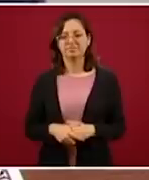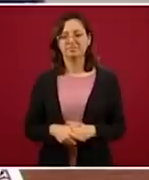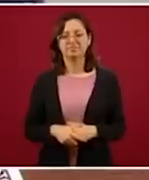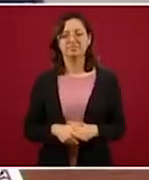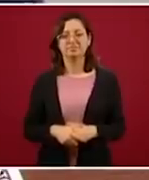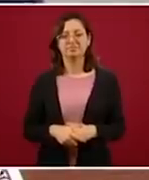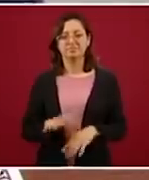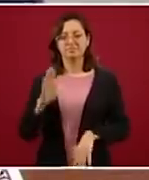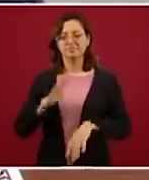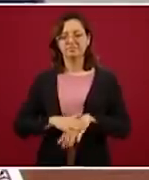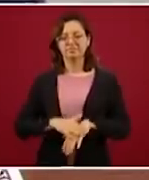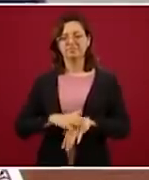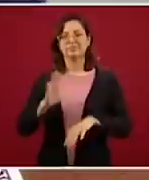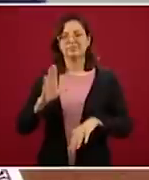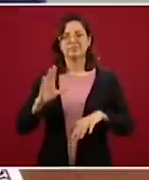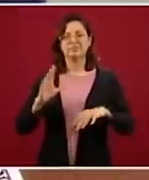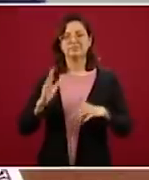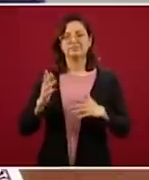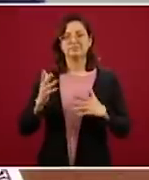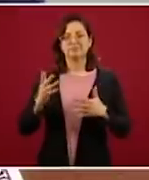tengamos